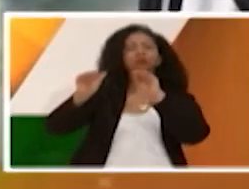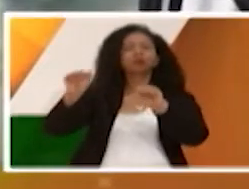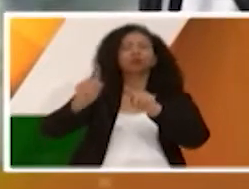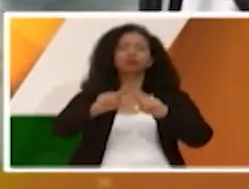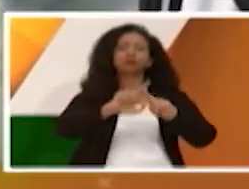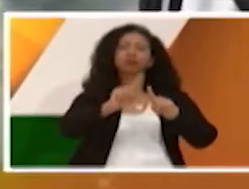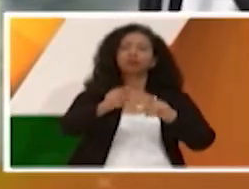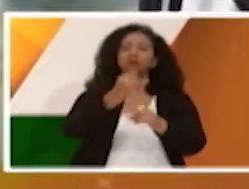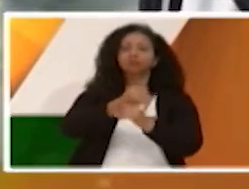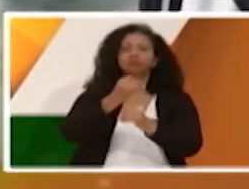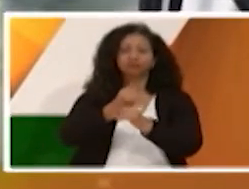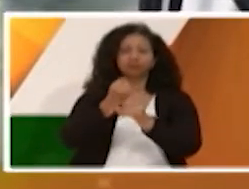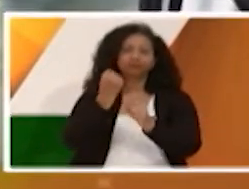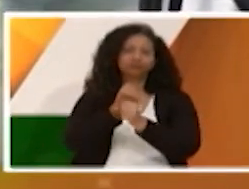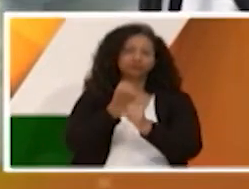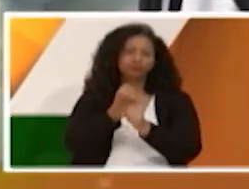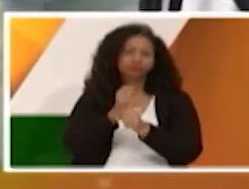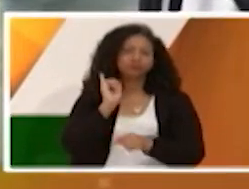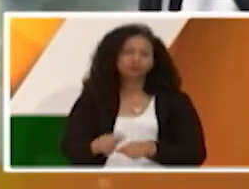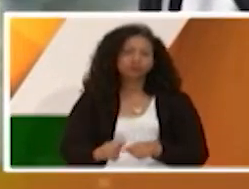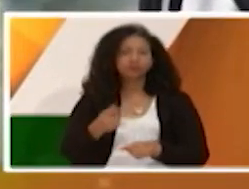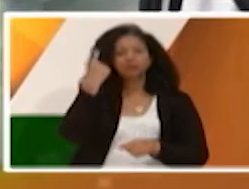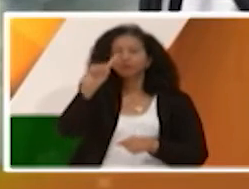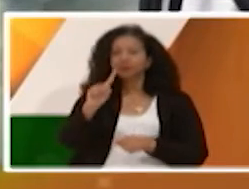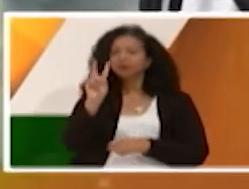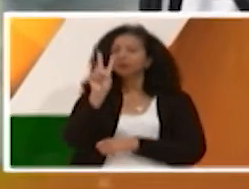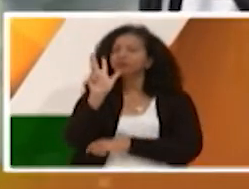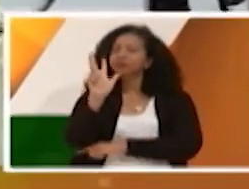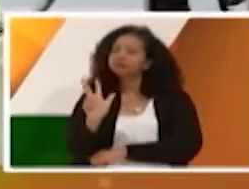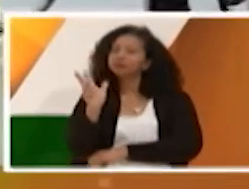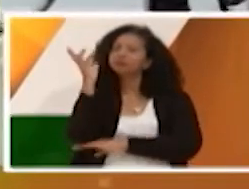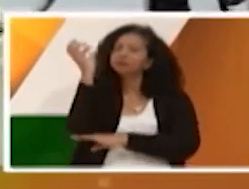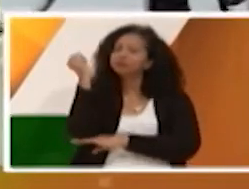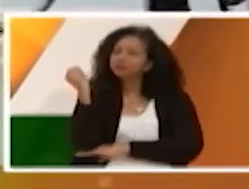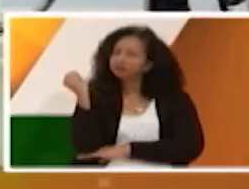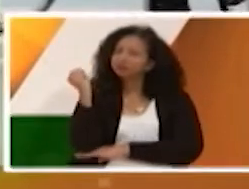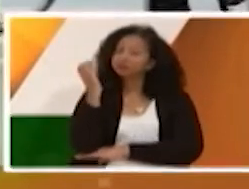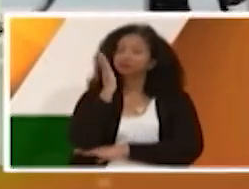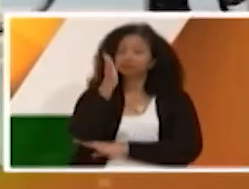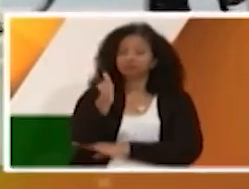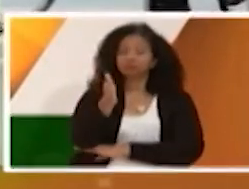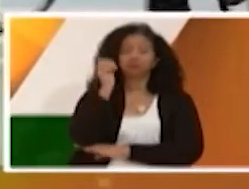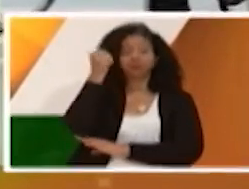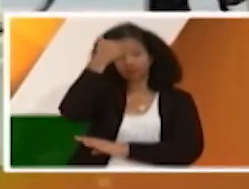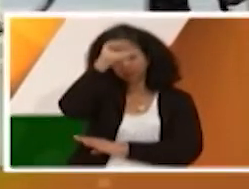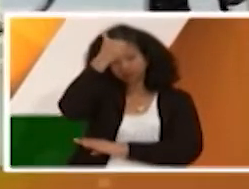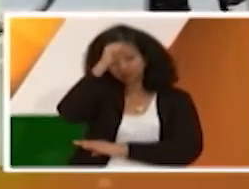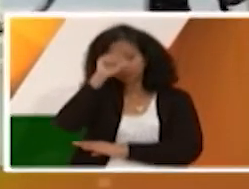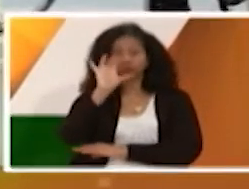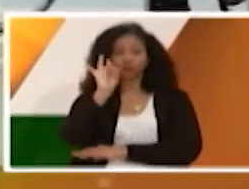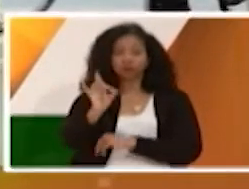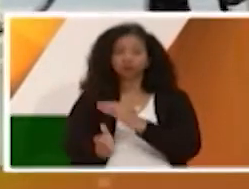estas áreas para desarrollar el 23 de septiembre, el próximo domingo, desde las 8 de la mañana, en el